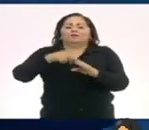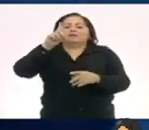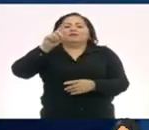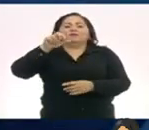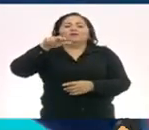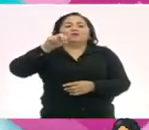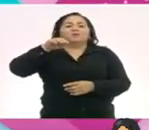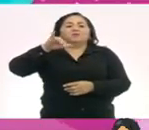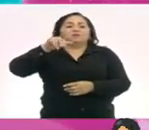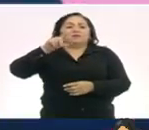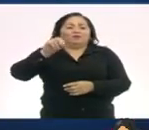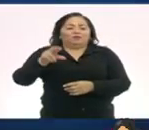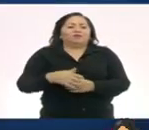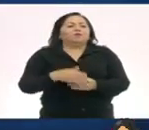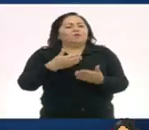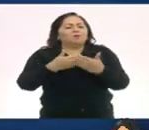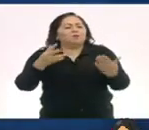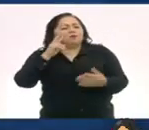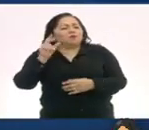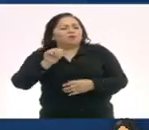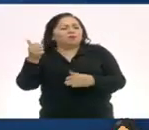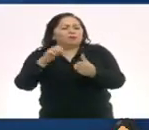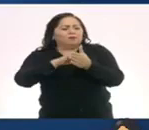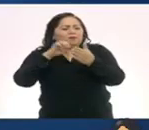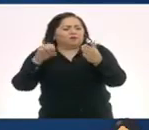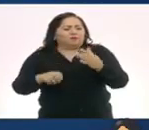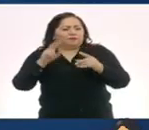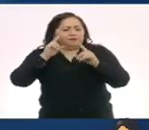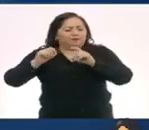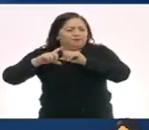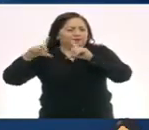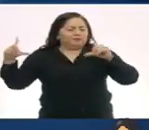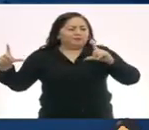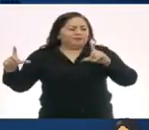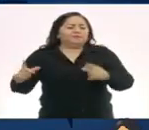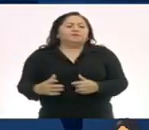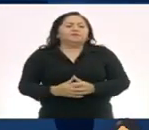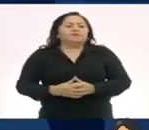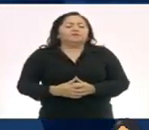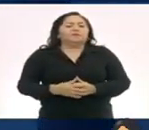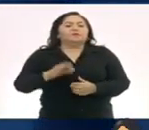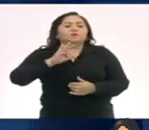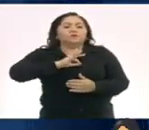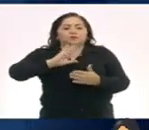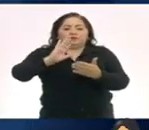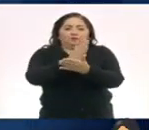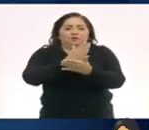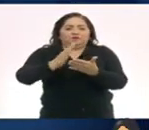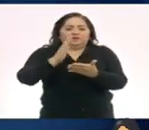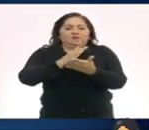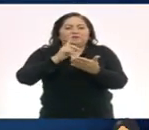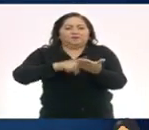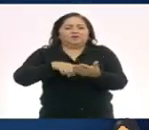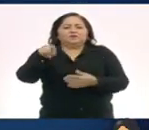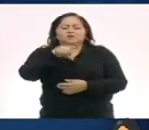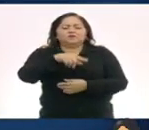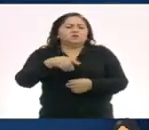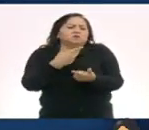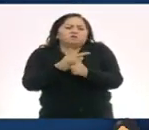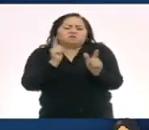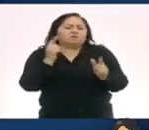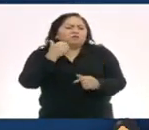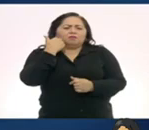denominador. Veamos otros ejemplos también ahí en pantalla. Muy bien. Podemos dividir el todo en las partes que nosotros